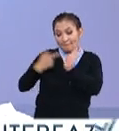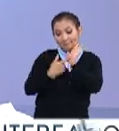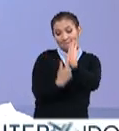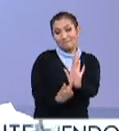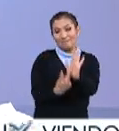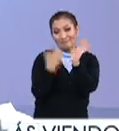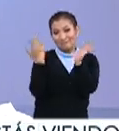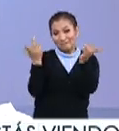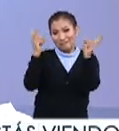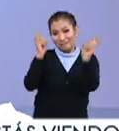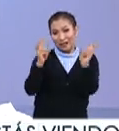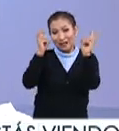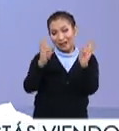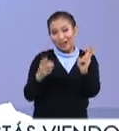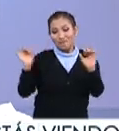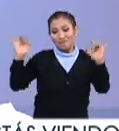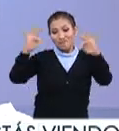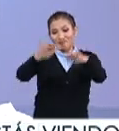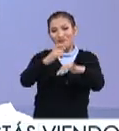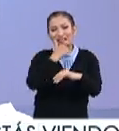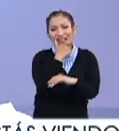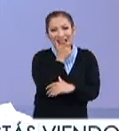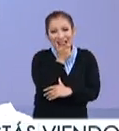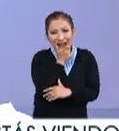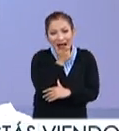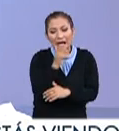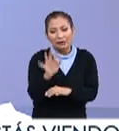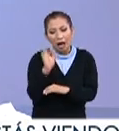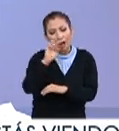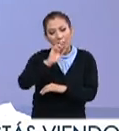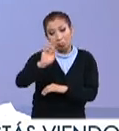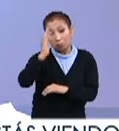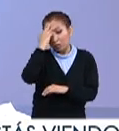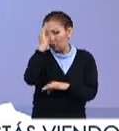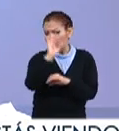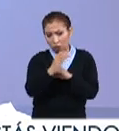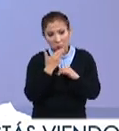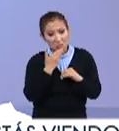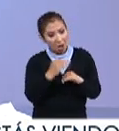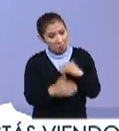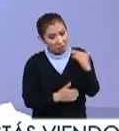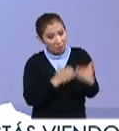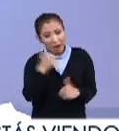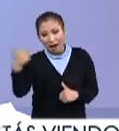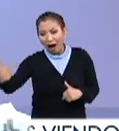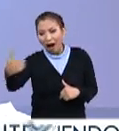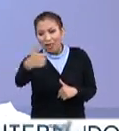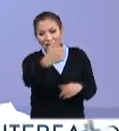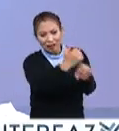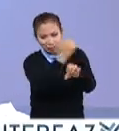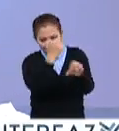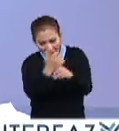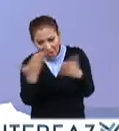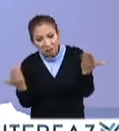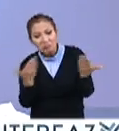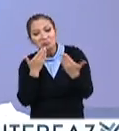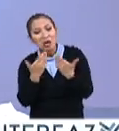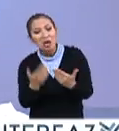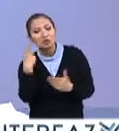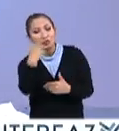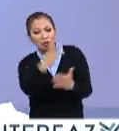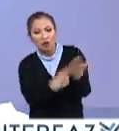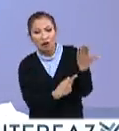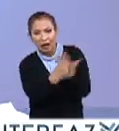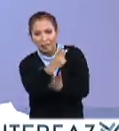presentación de la nueva Estrategia Nacional de Inglés. Se ha reconocido todo el avance que cada uno de los estados ha hecho a través de su